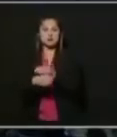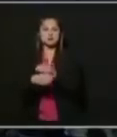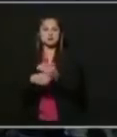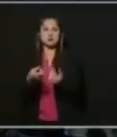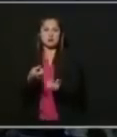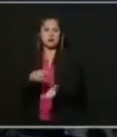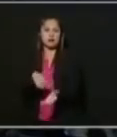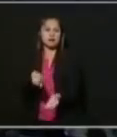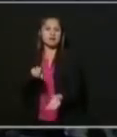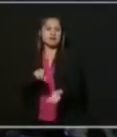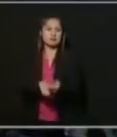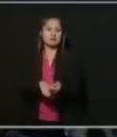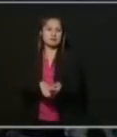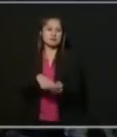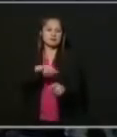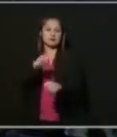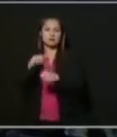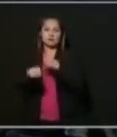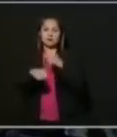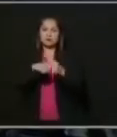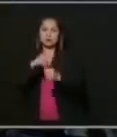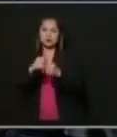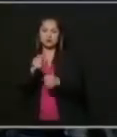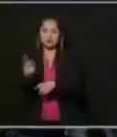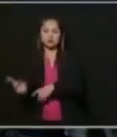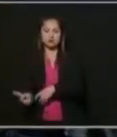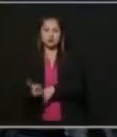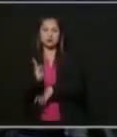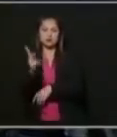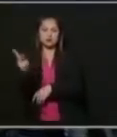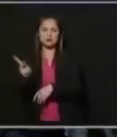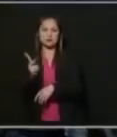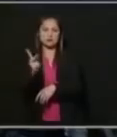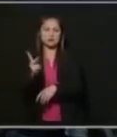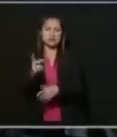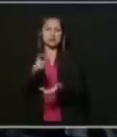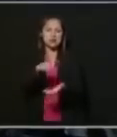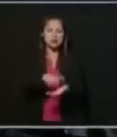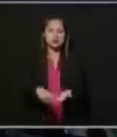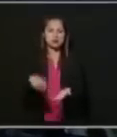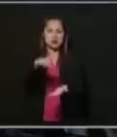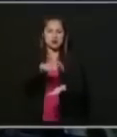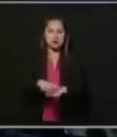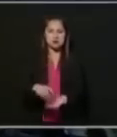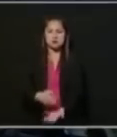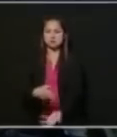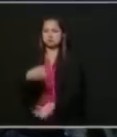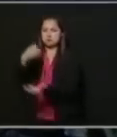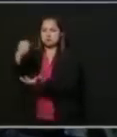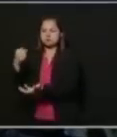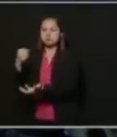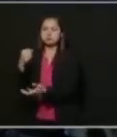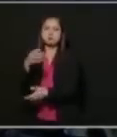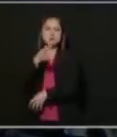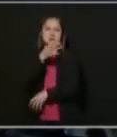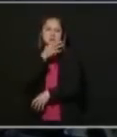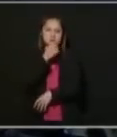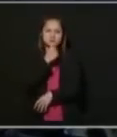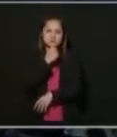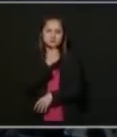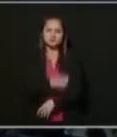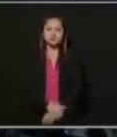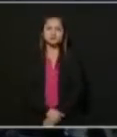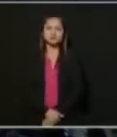almacenes públicos en cantidad suficiente. No se